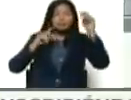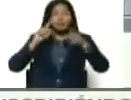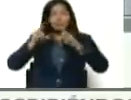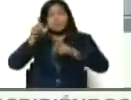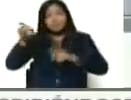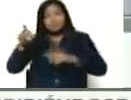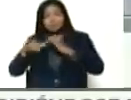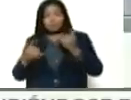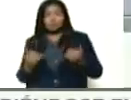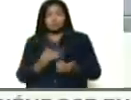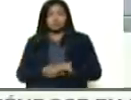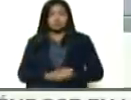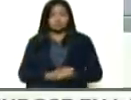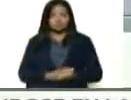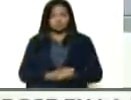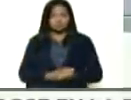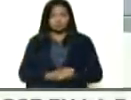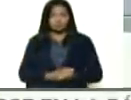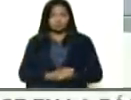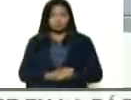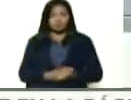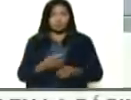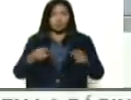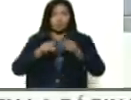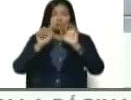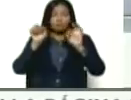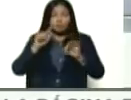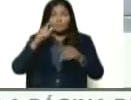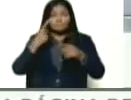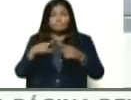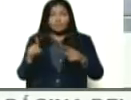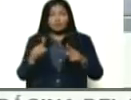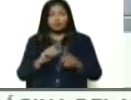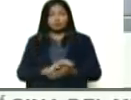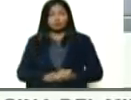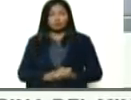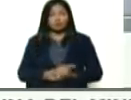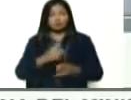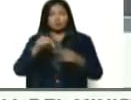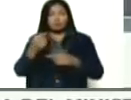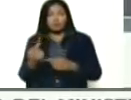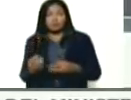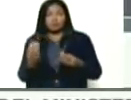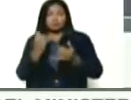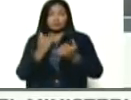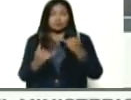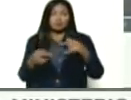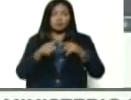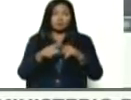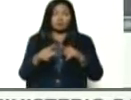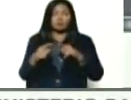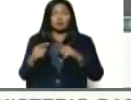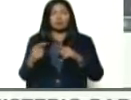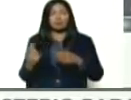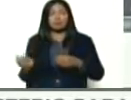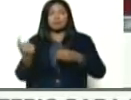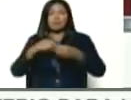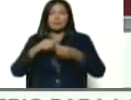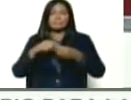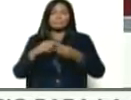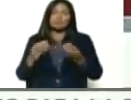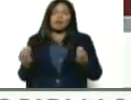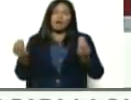corren pero después de terminar todas las intervenciones hubo el